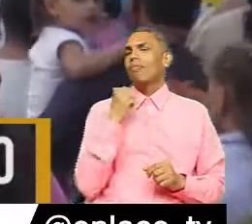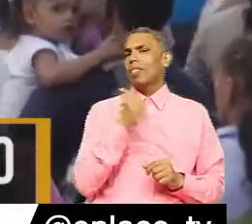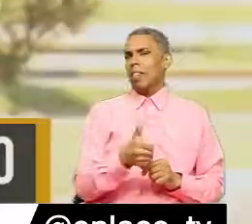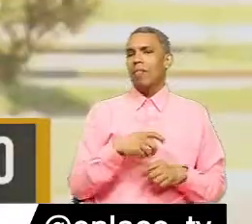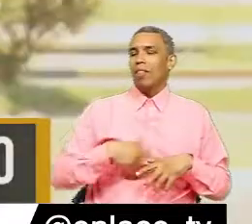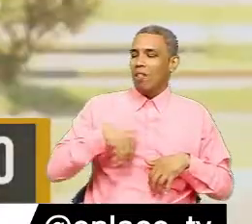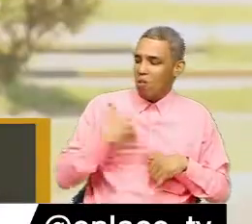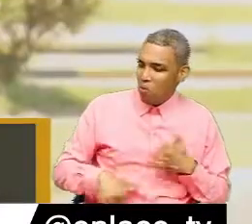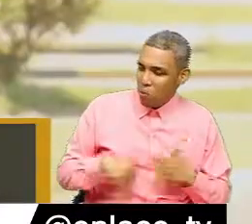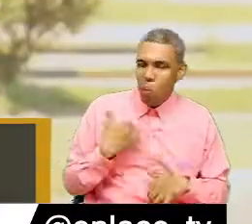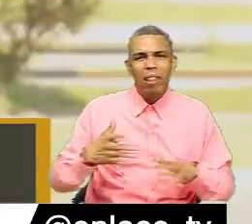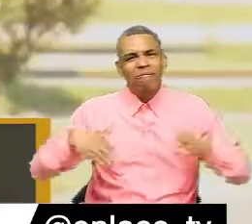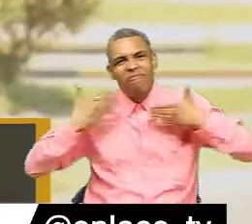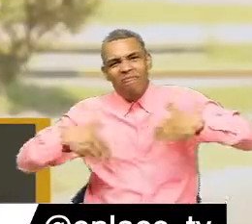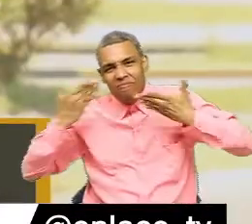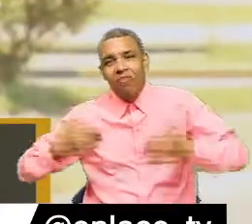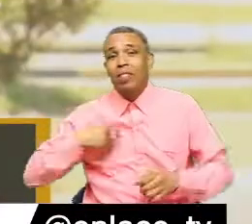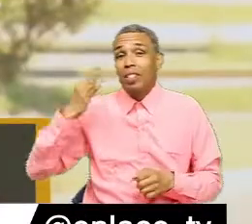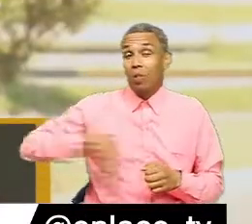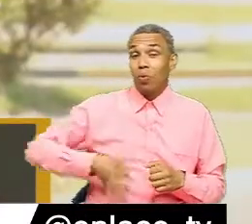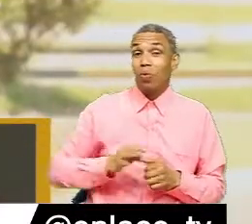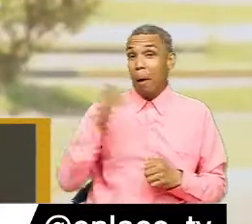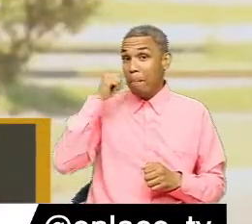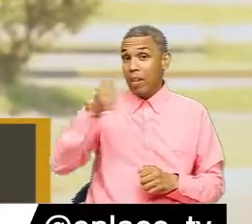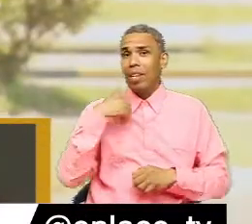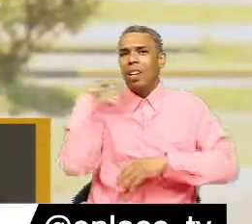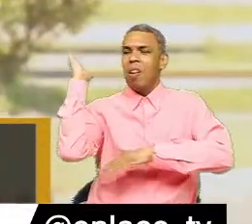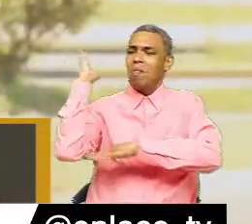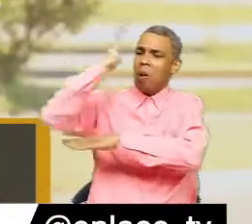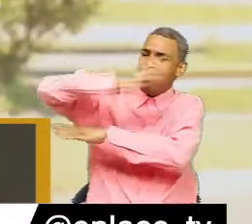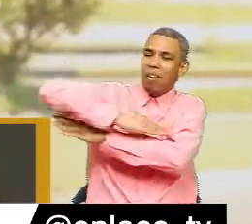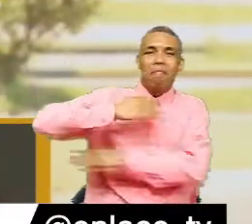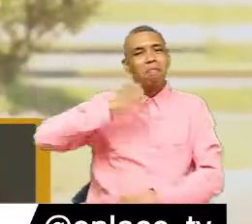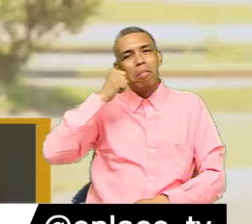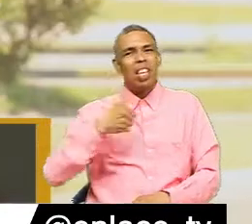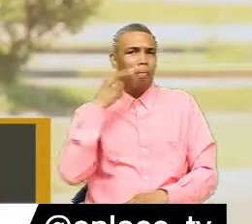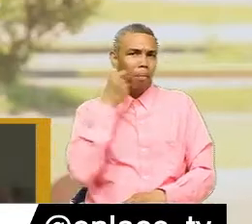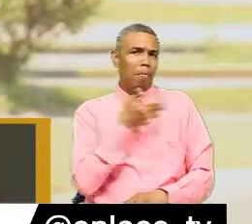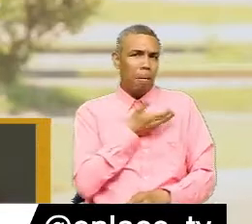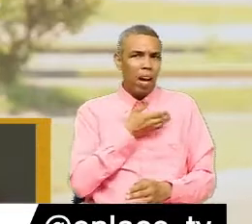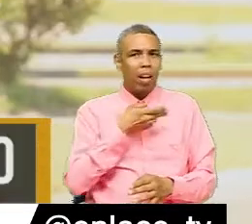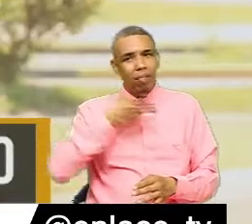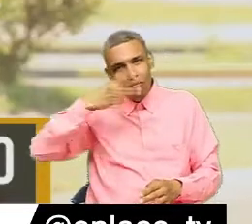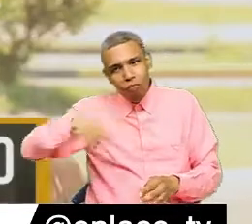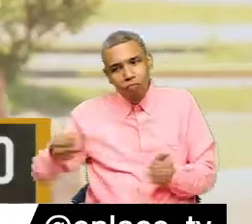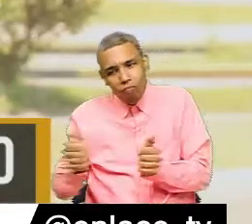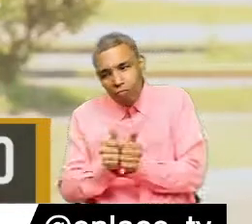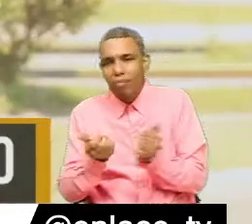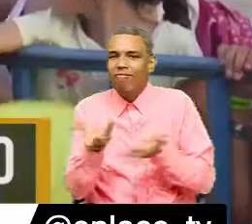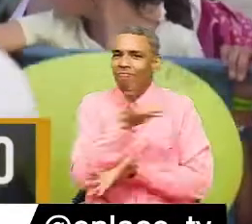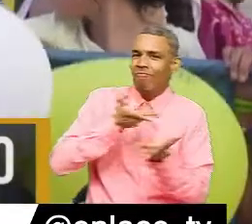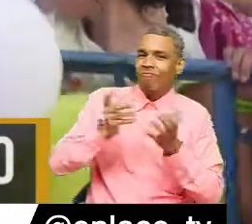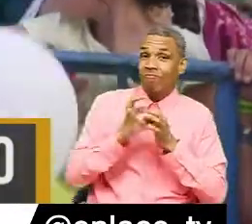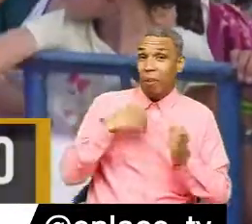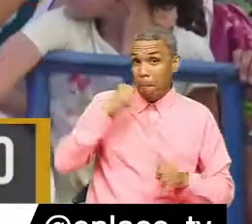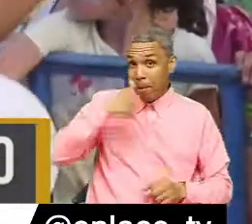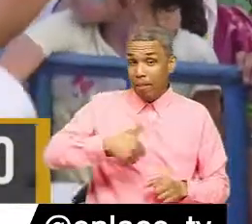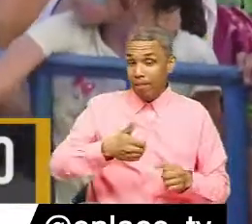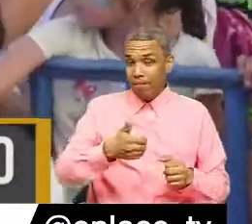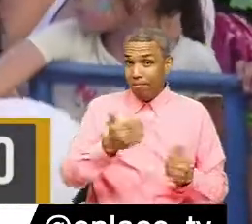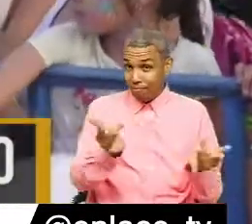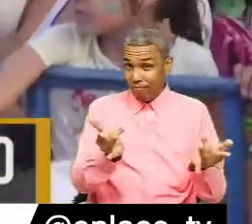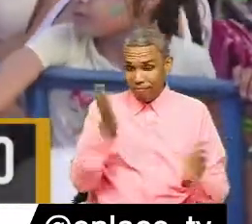y mucha diversión. La idea es que pasemos todos un día agradable con nuestros chiquitines y un día en familia. Los esperamos. El Día Dulce